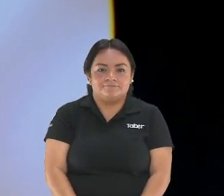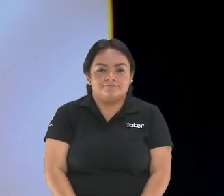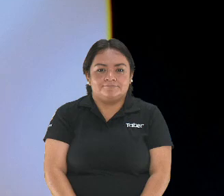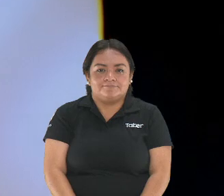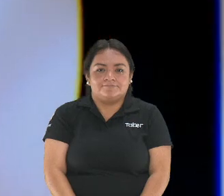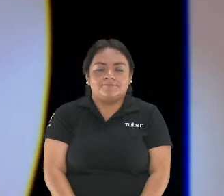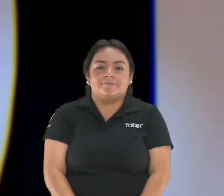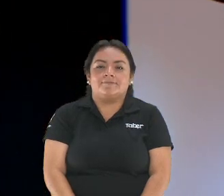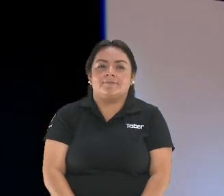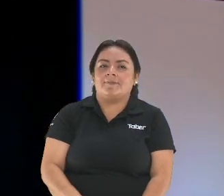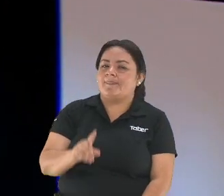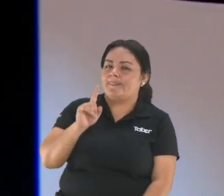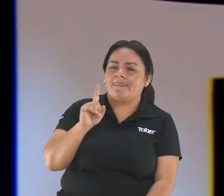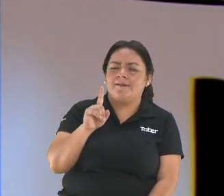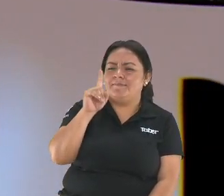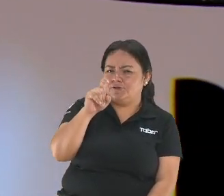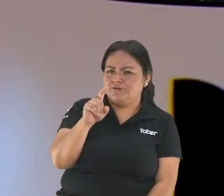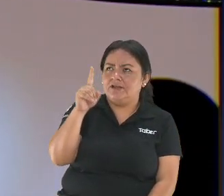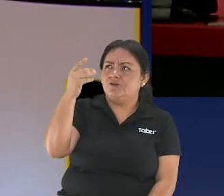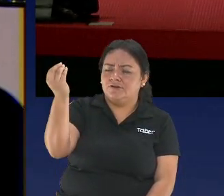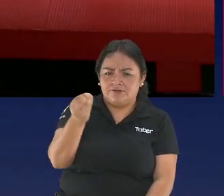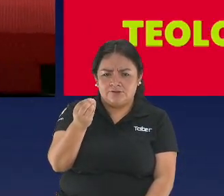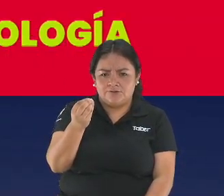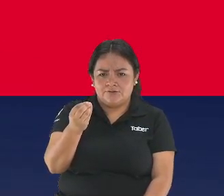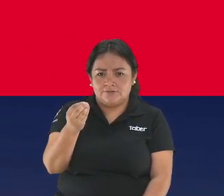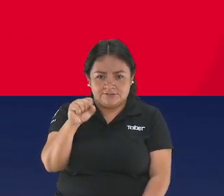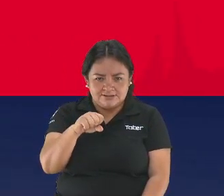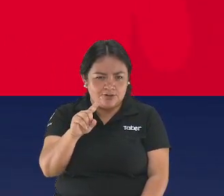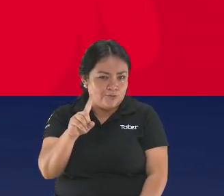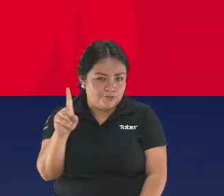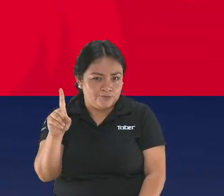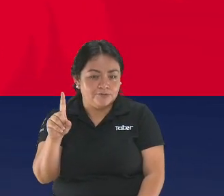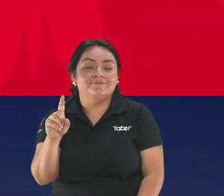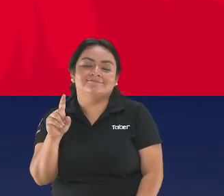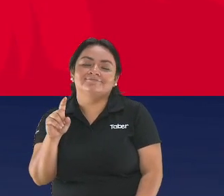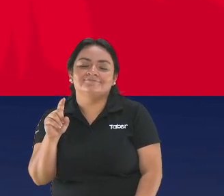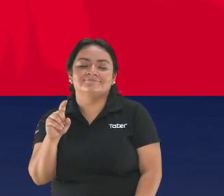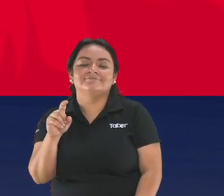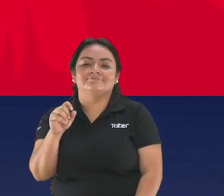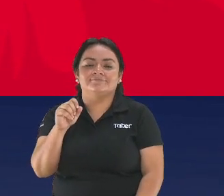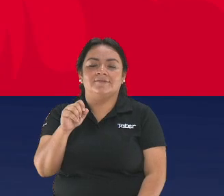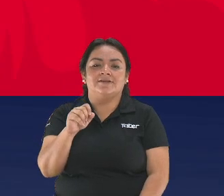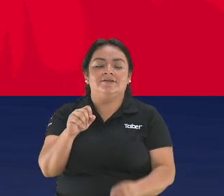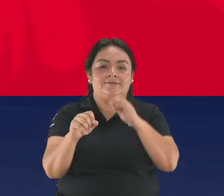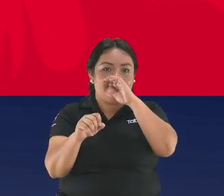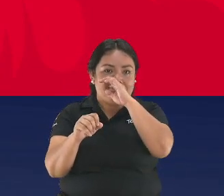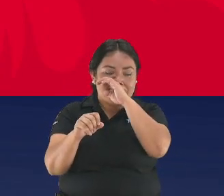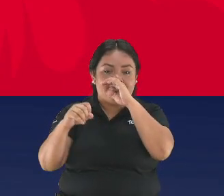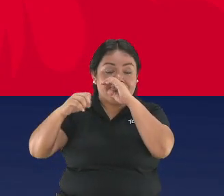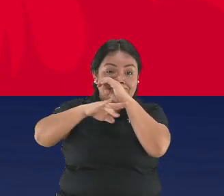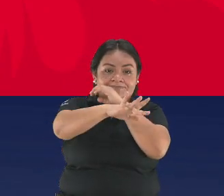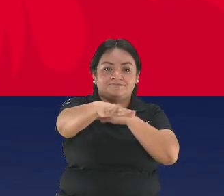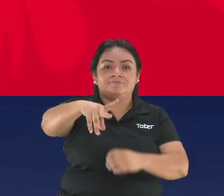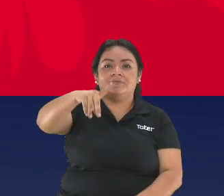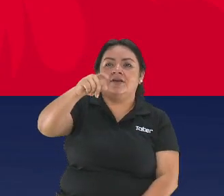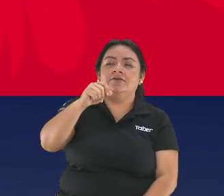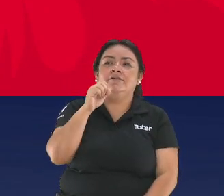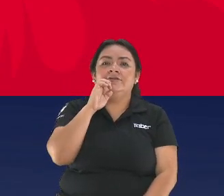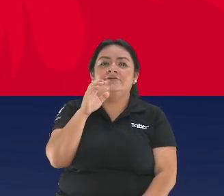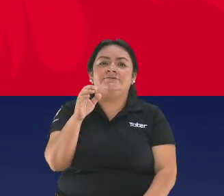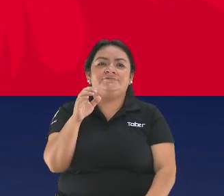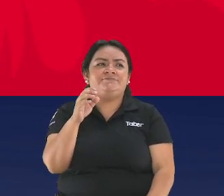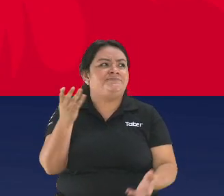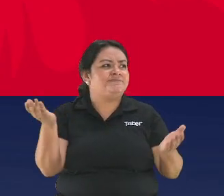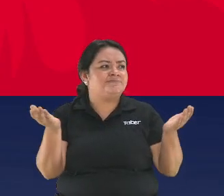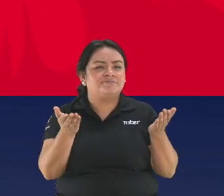y la pregunta proveyó no proveyó y salieron al desierto no había comida